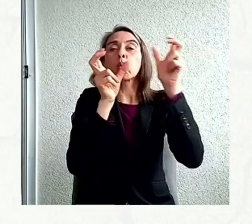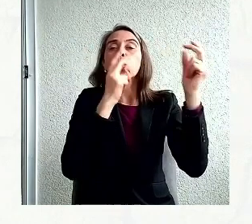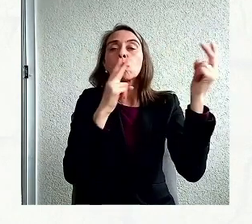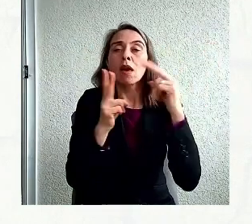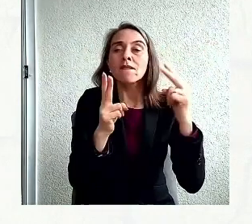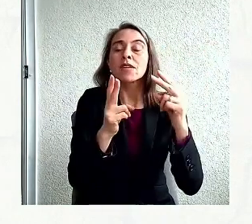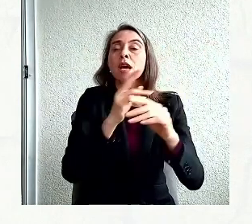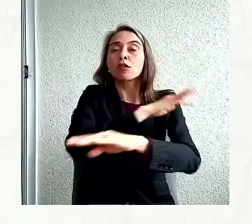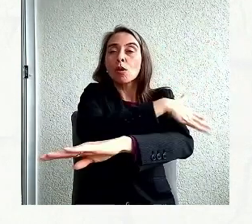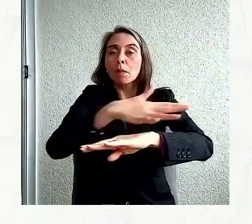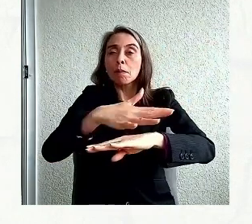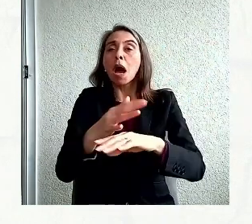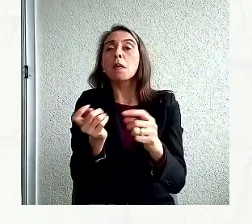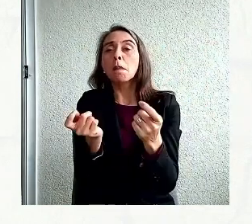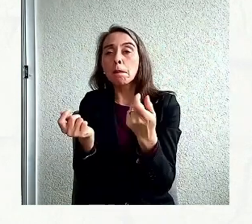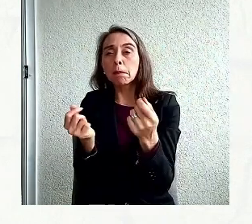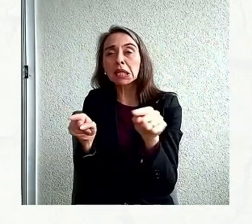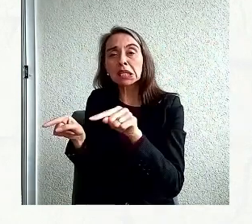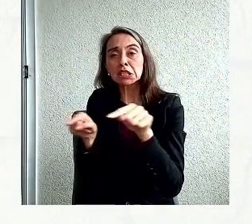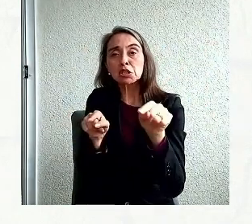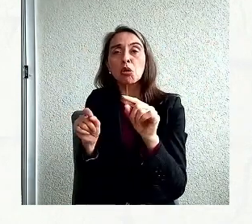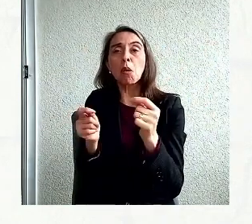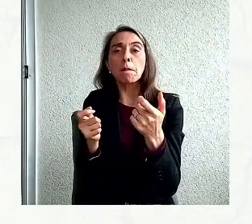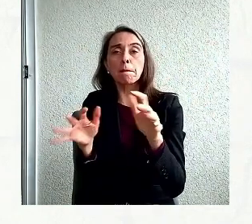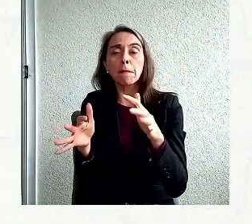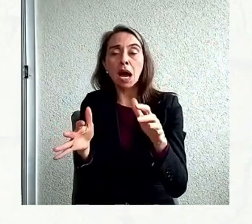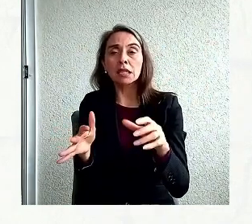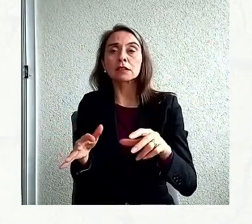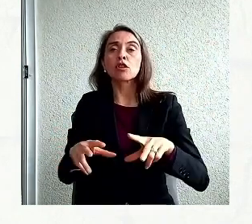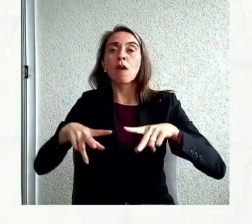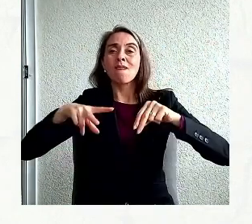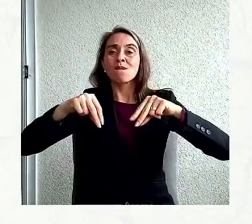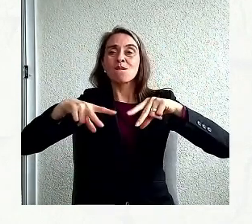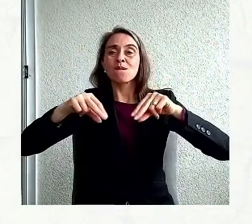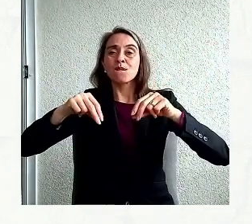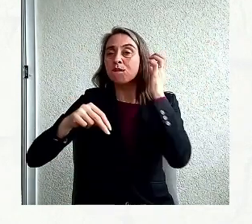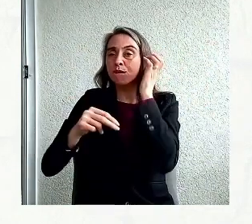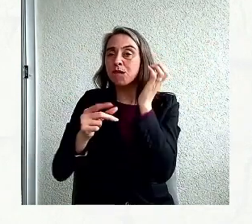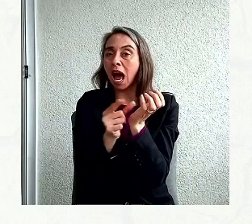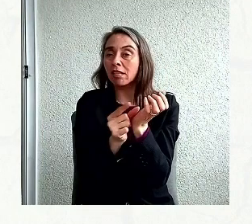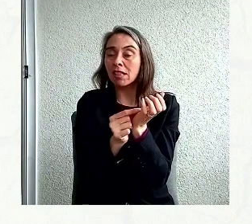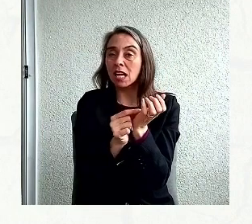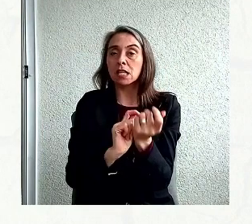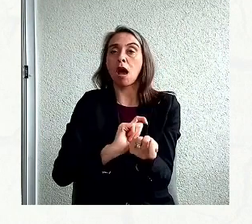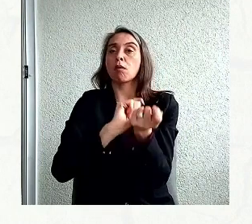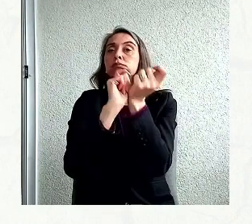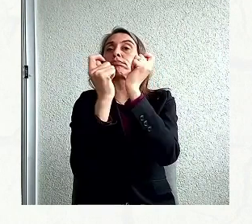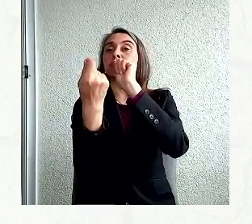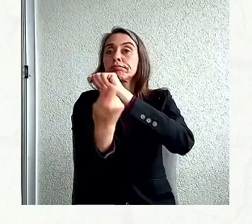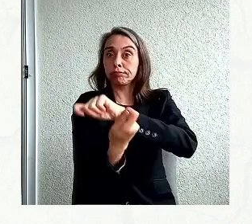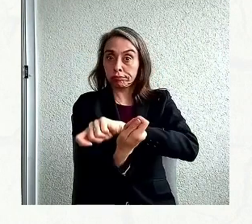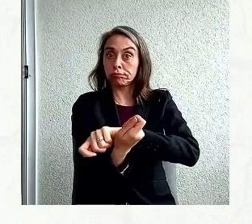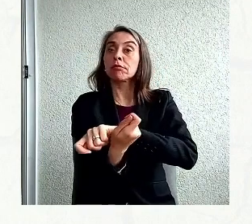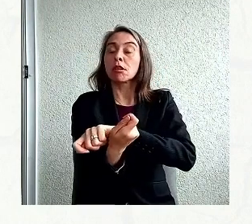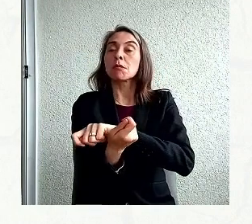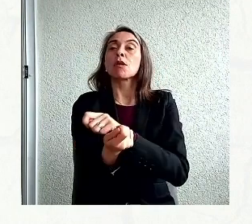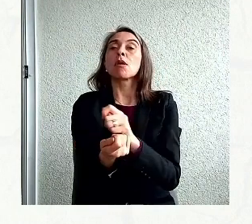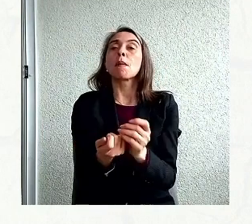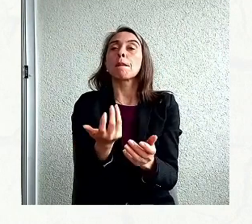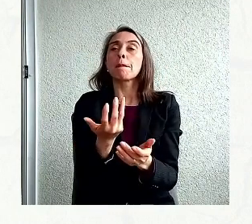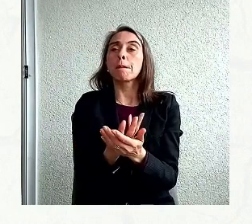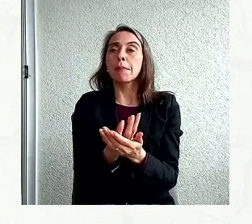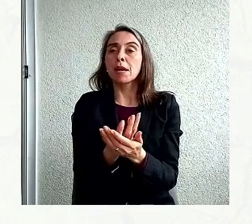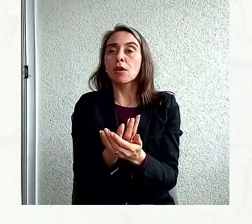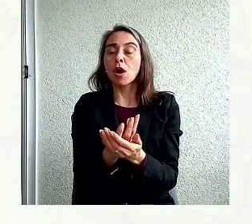pero hay barreras estructurales para una economía que solo funcione con electricidad, que esté disponible